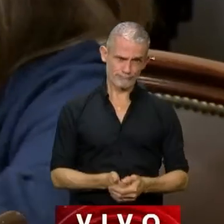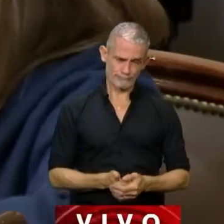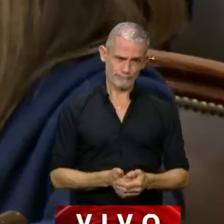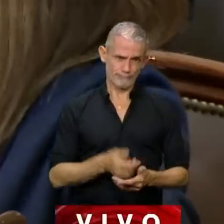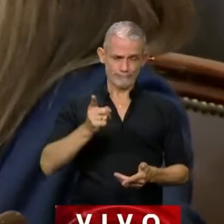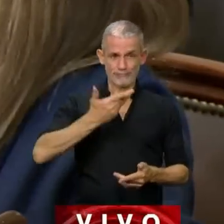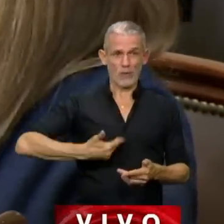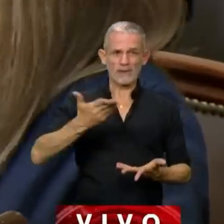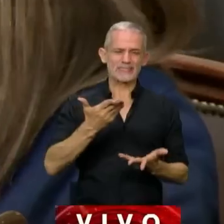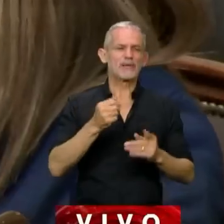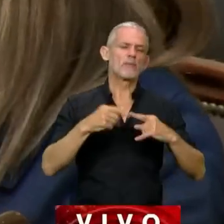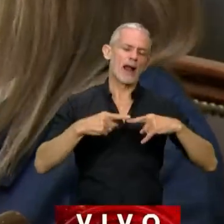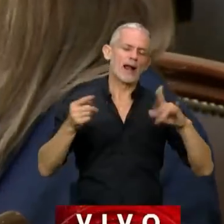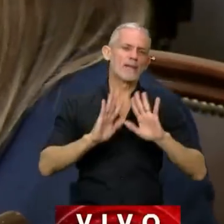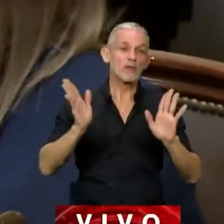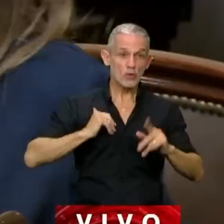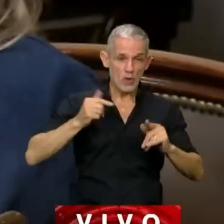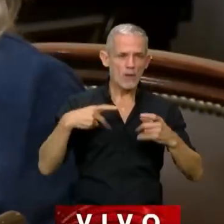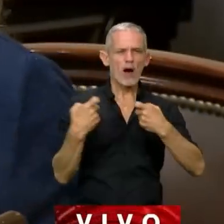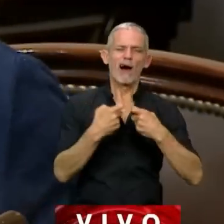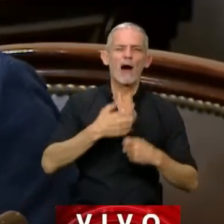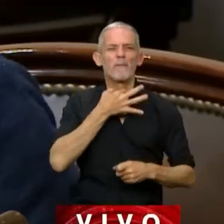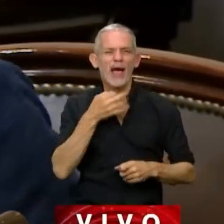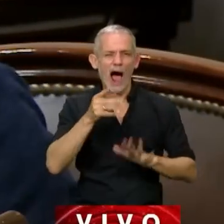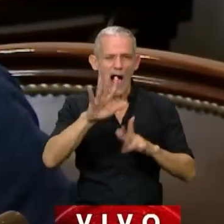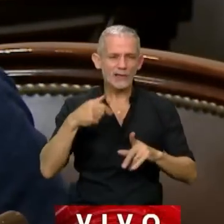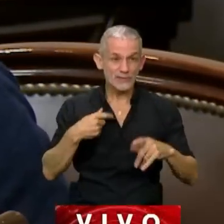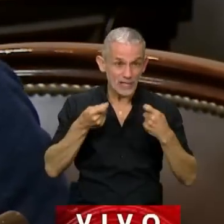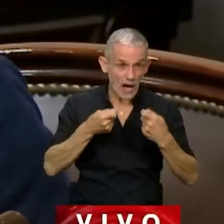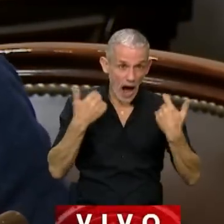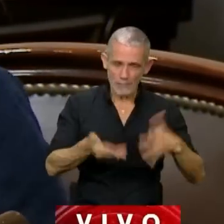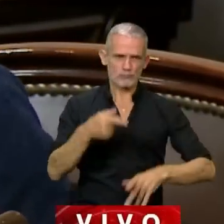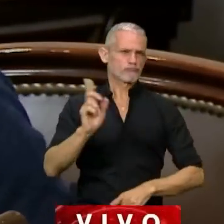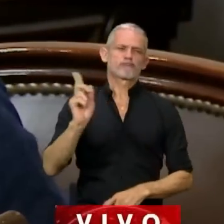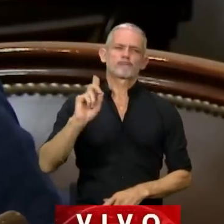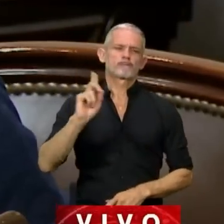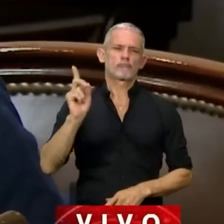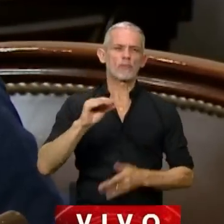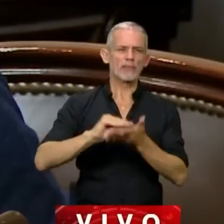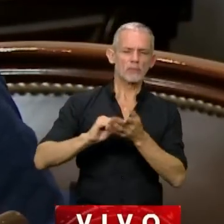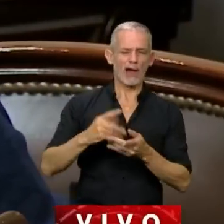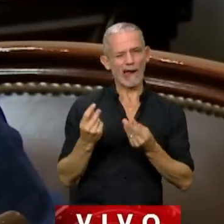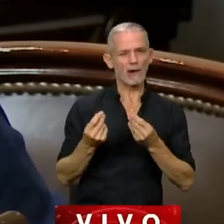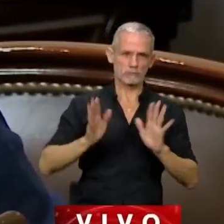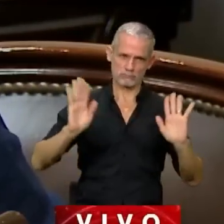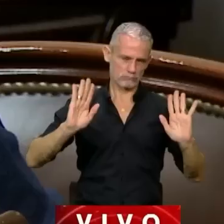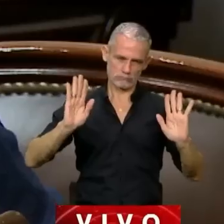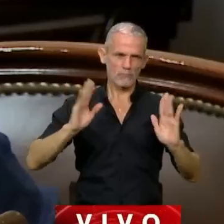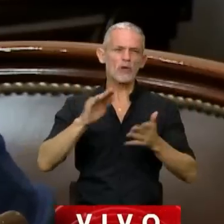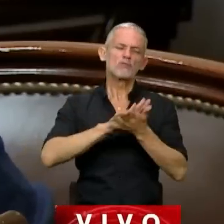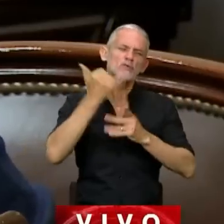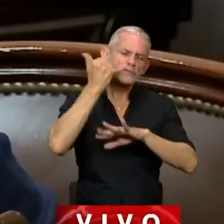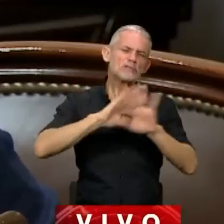señor presidente, no nos vamos a prestar a ninguna picardía de ningún bloque ni de ningún diputado. El tema ya